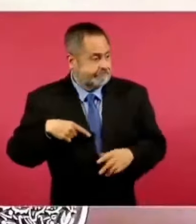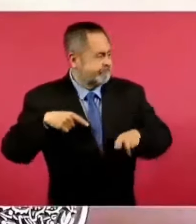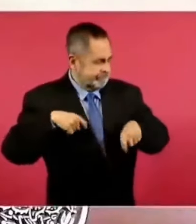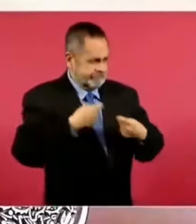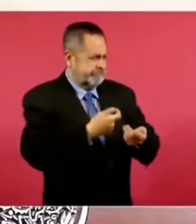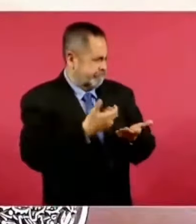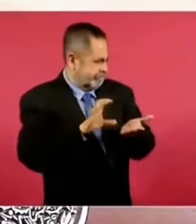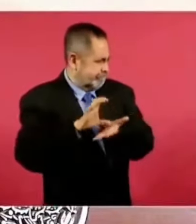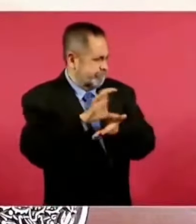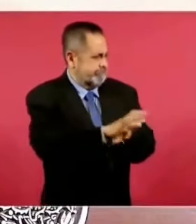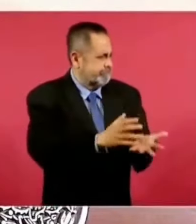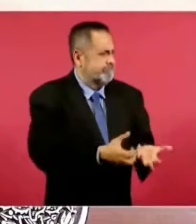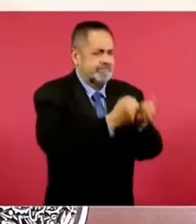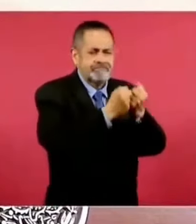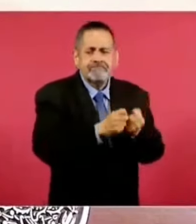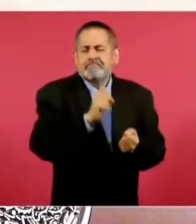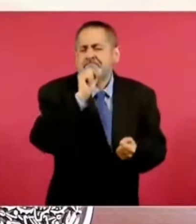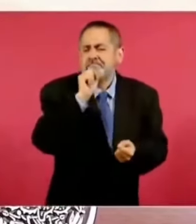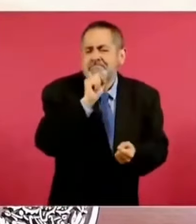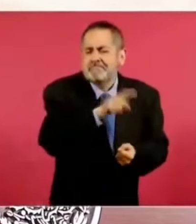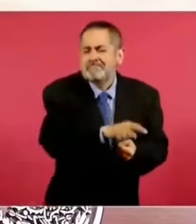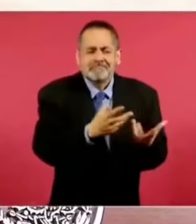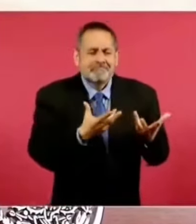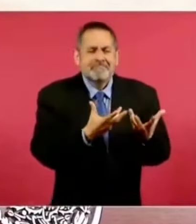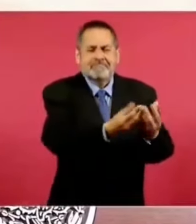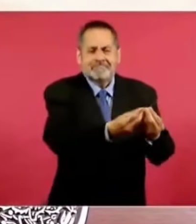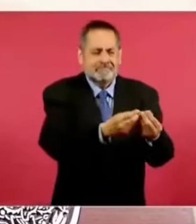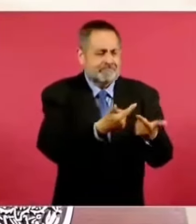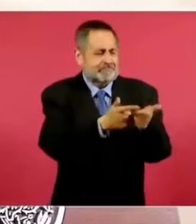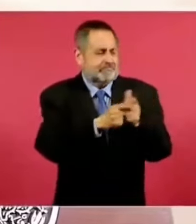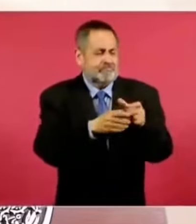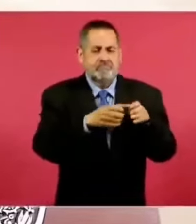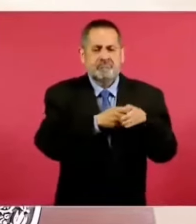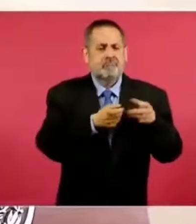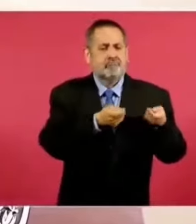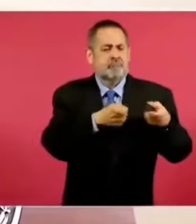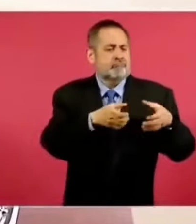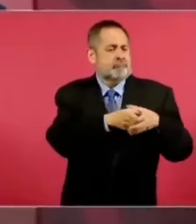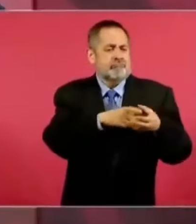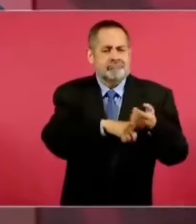Él es un representante de la oligarquía.